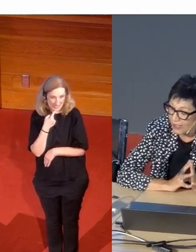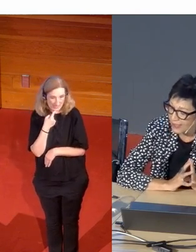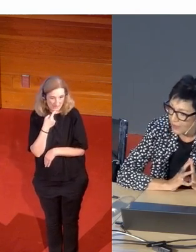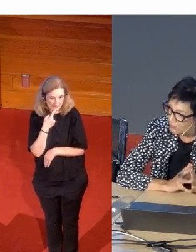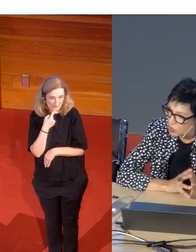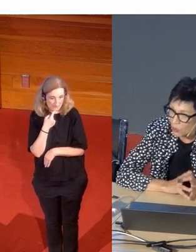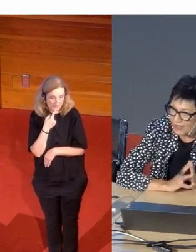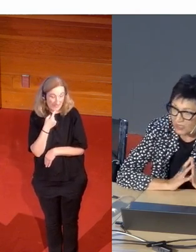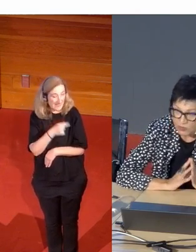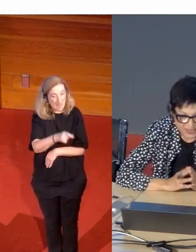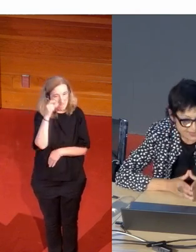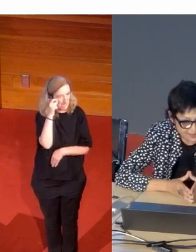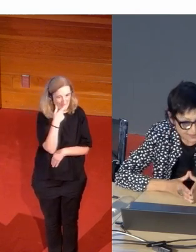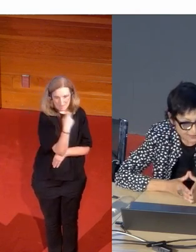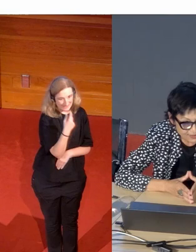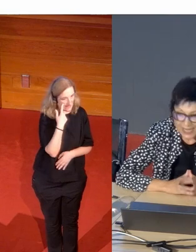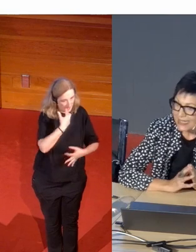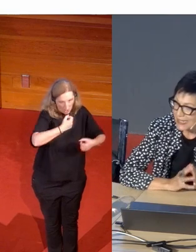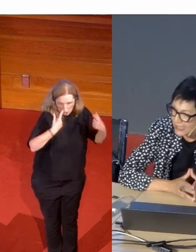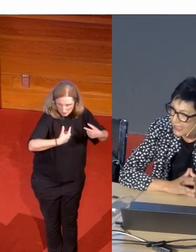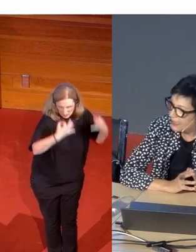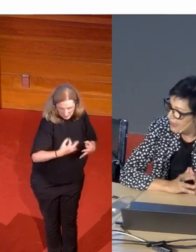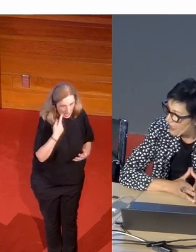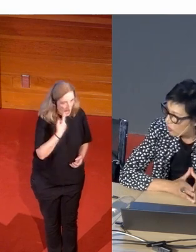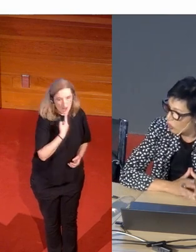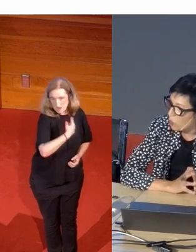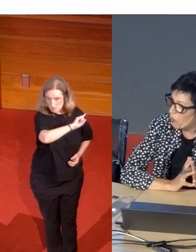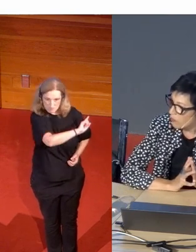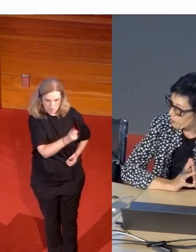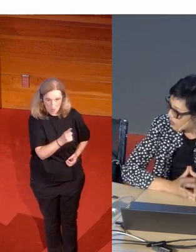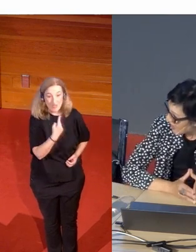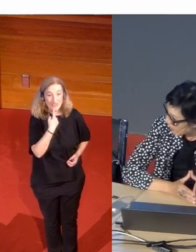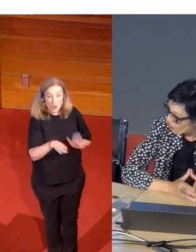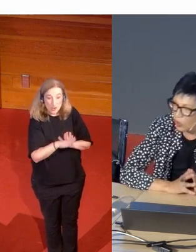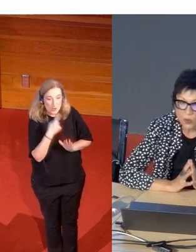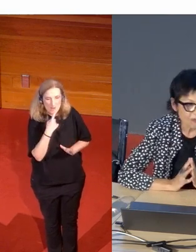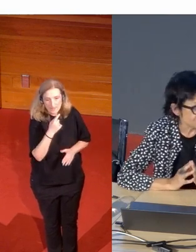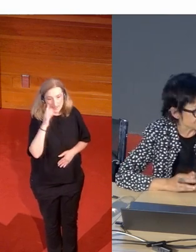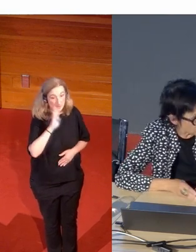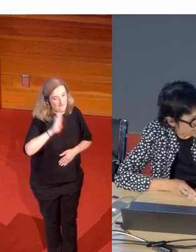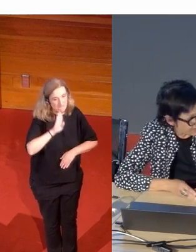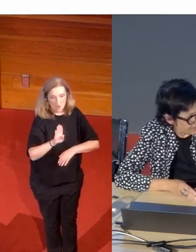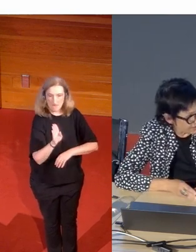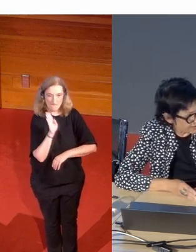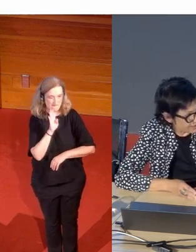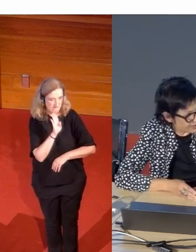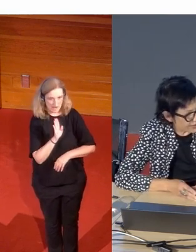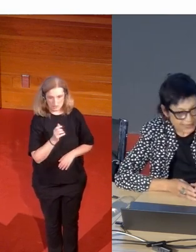de Don de Joe biden como presidente siguen diciendo que hubo pucherazo que hubo